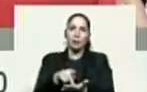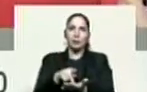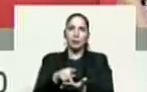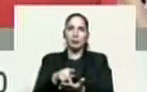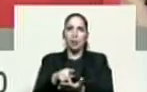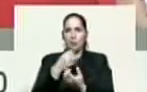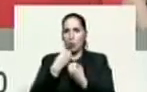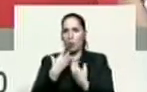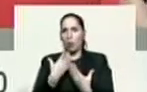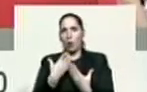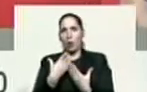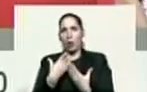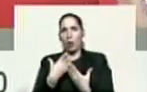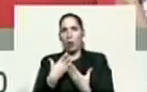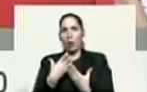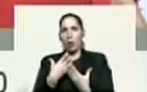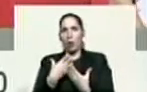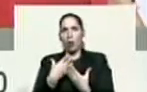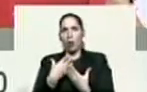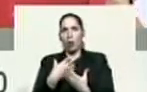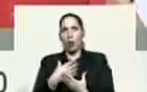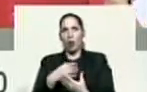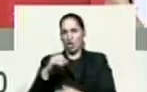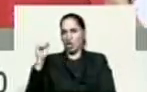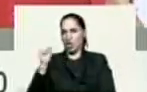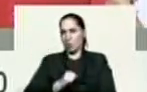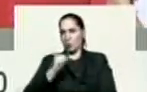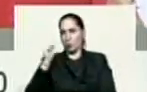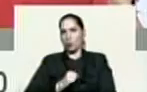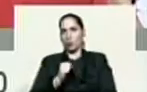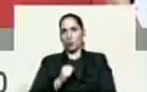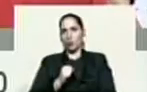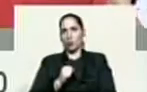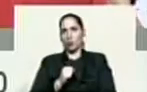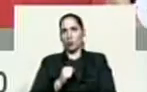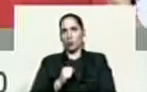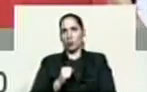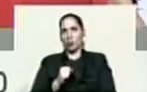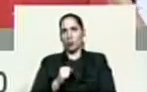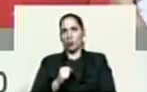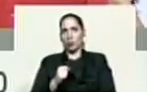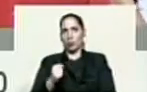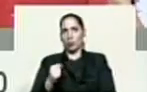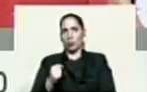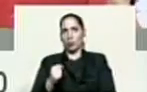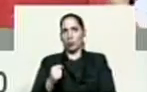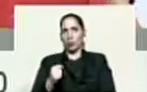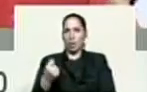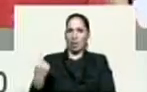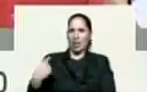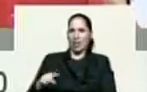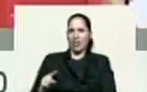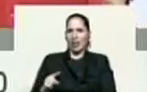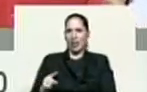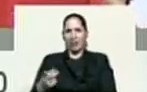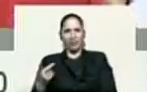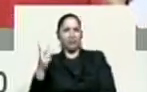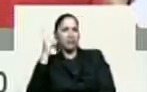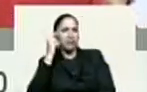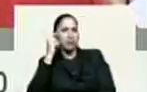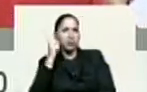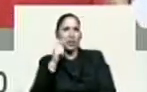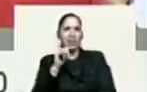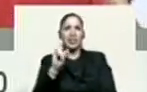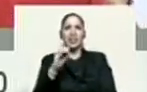las buenas, decían sí o sí. Y tenían una cosa que tic-tac, tic-tac, se les acabó